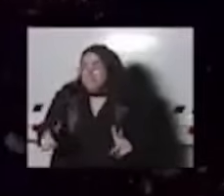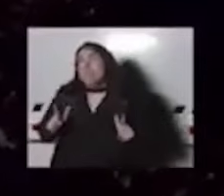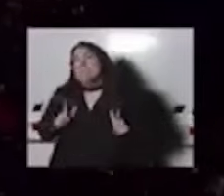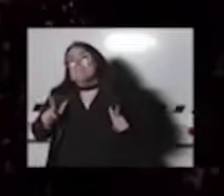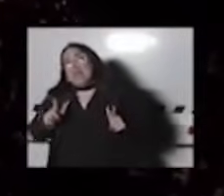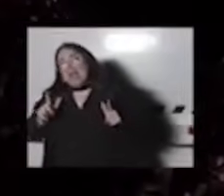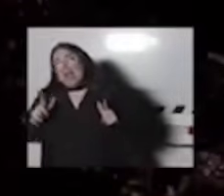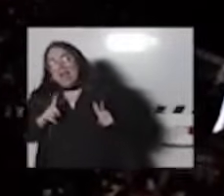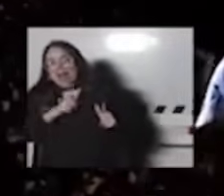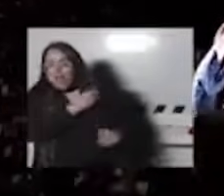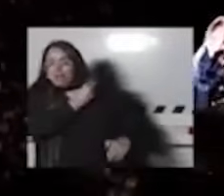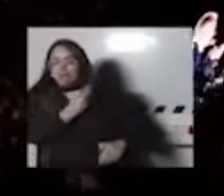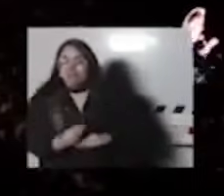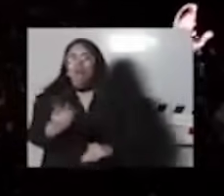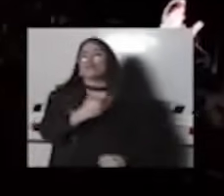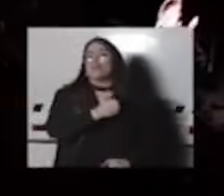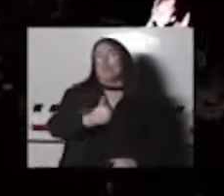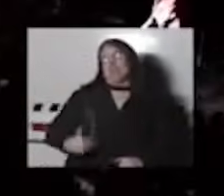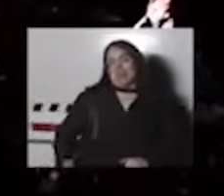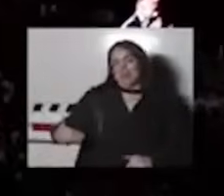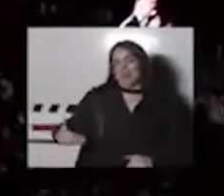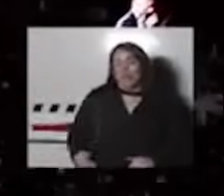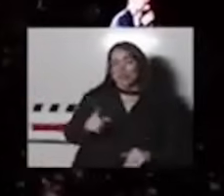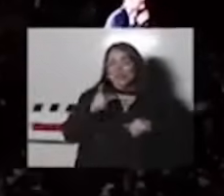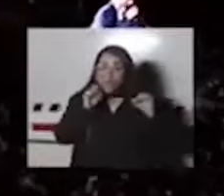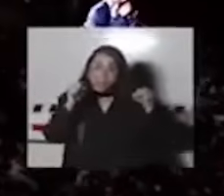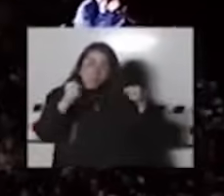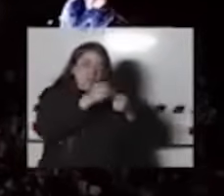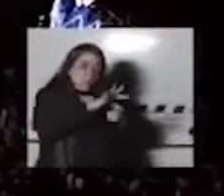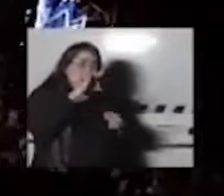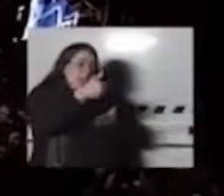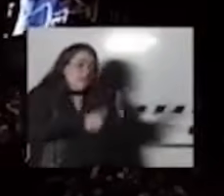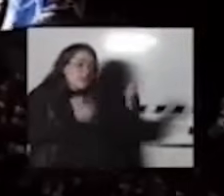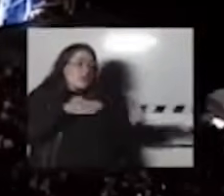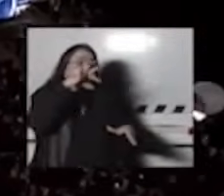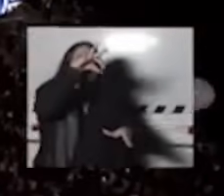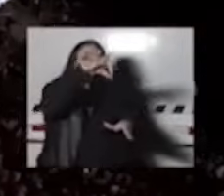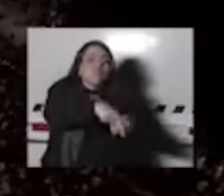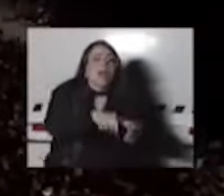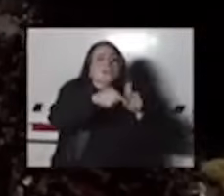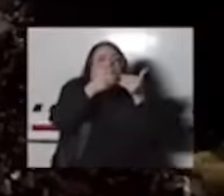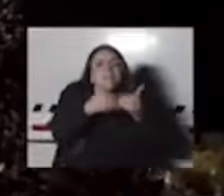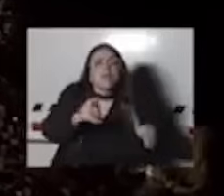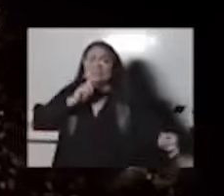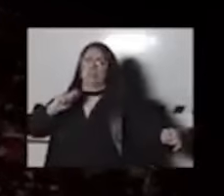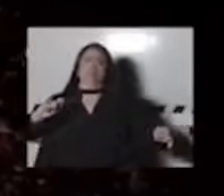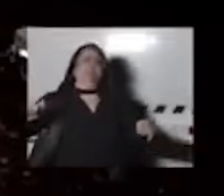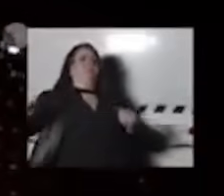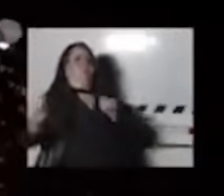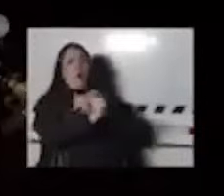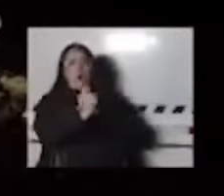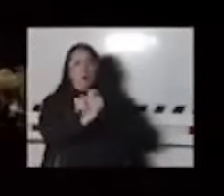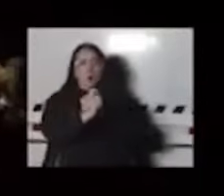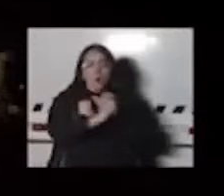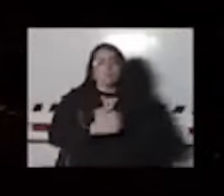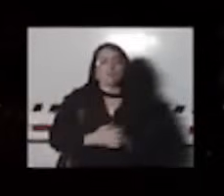supera el 40% de intención de Voto en todos los sondeos la duda está en si el frente amplio cuyo candidato a presidente es yamandu